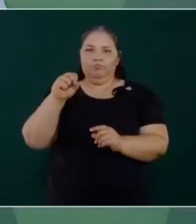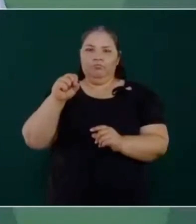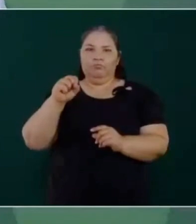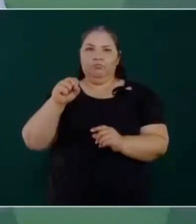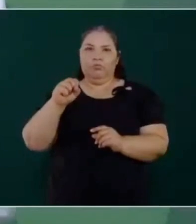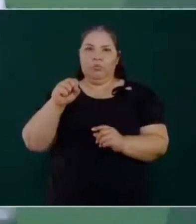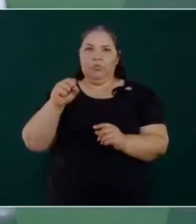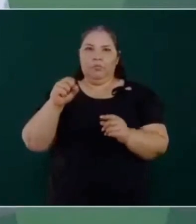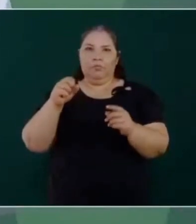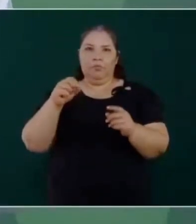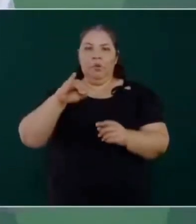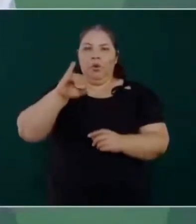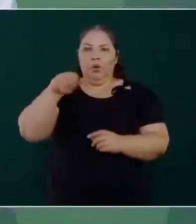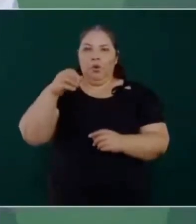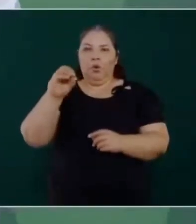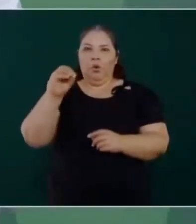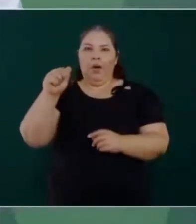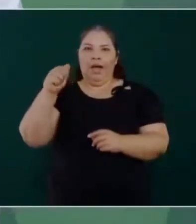de Joaquín Vargas,